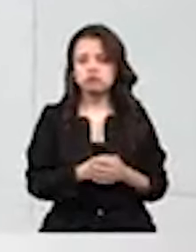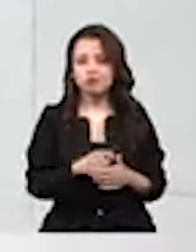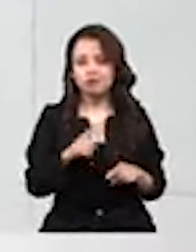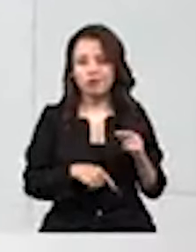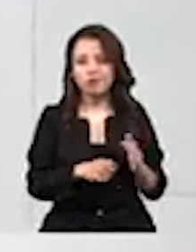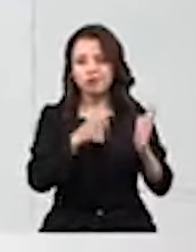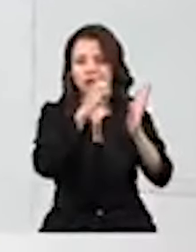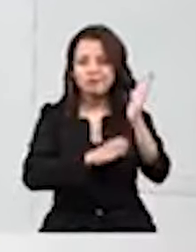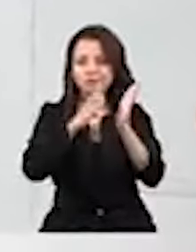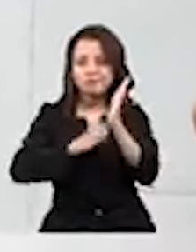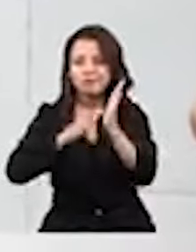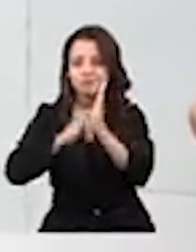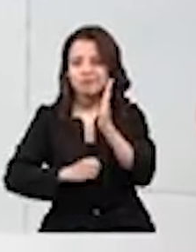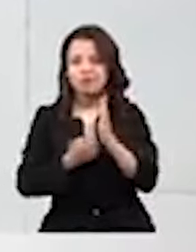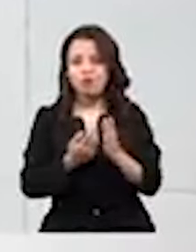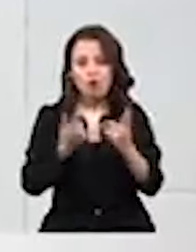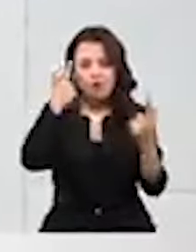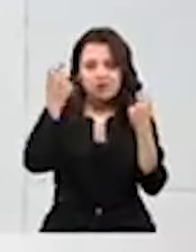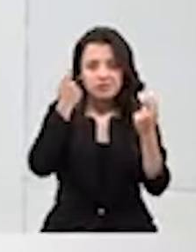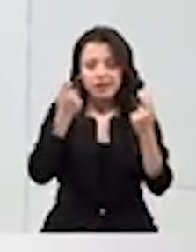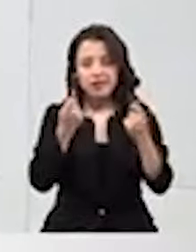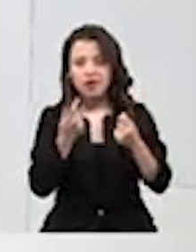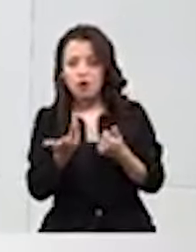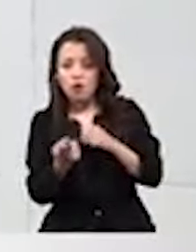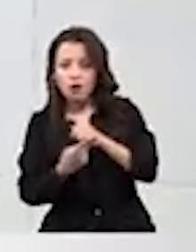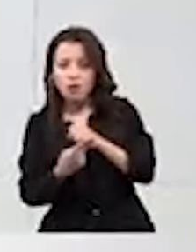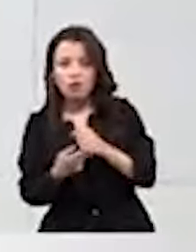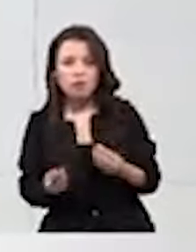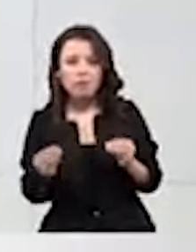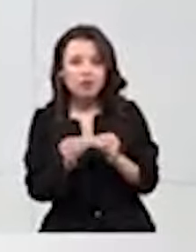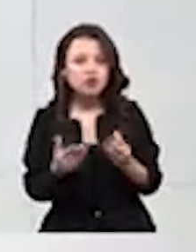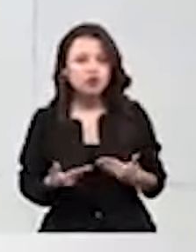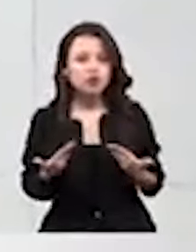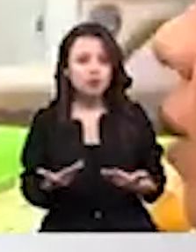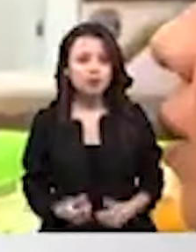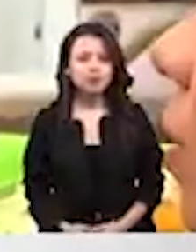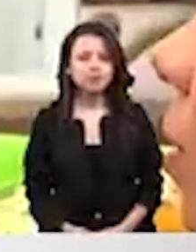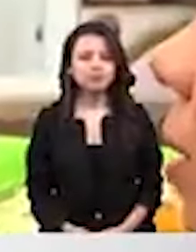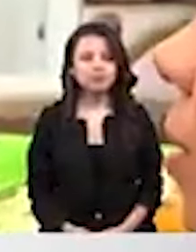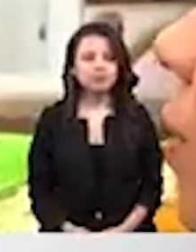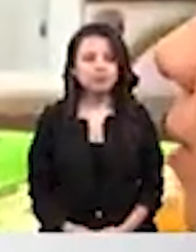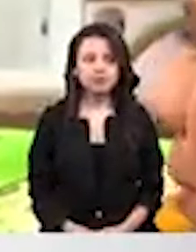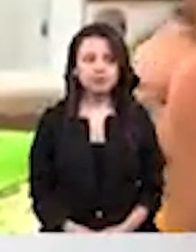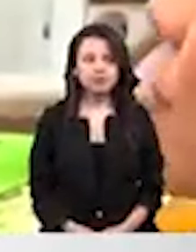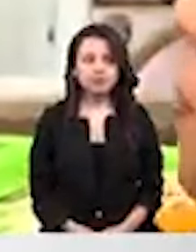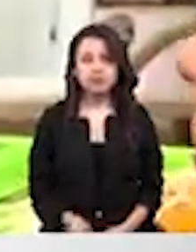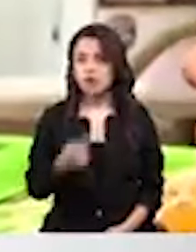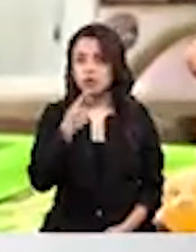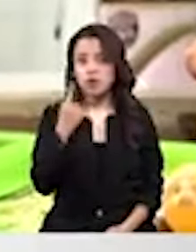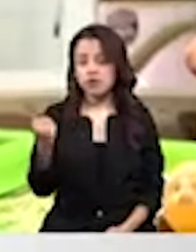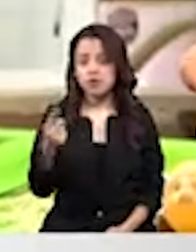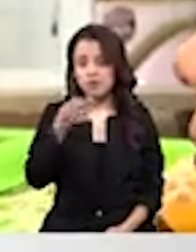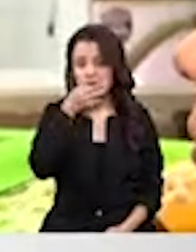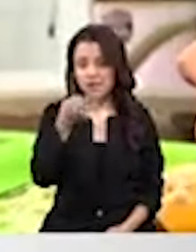tratar de buscar más ahorro porque sí hay un incremento en el costo de vida. La realidad de lo que dicen ellos es que los precios están